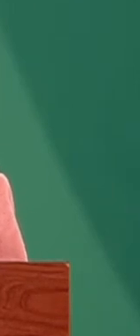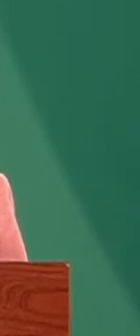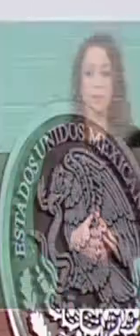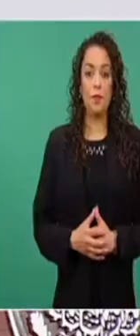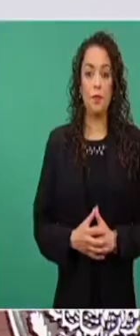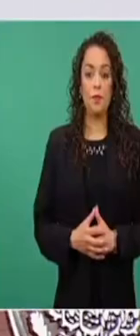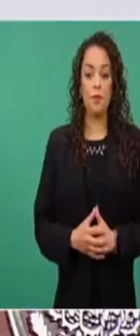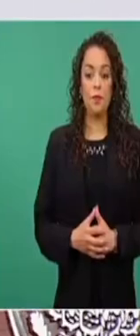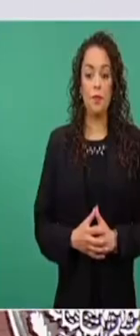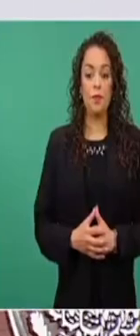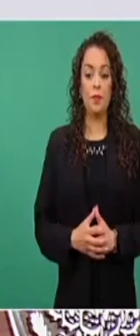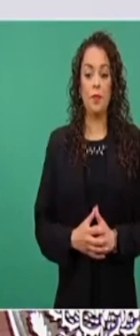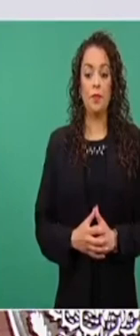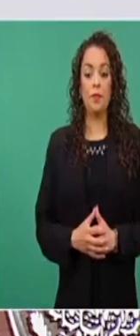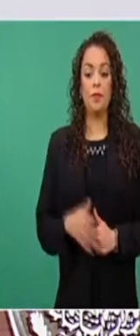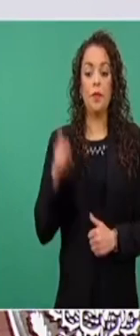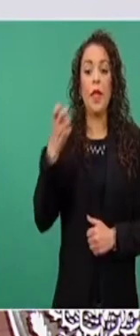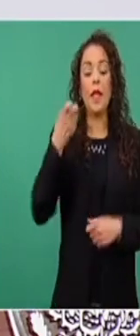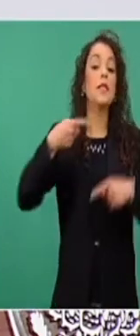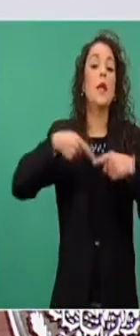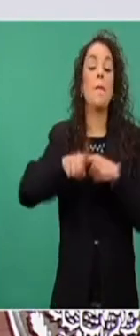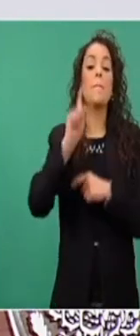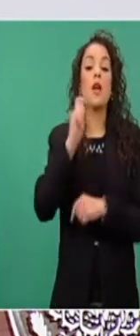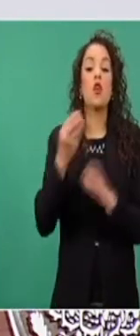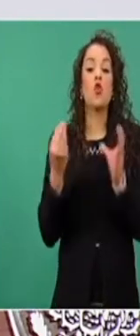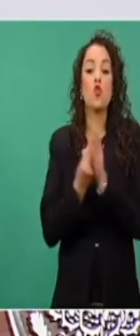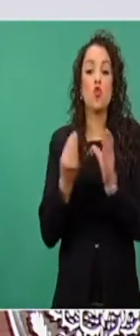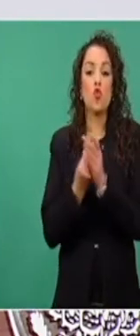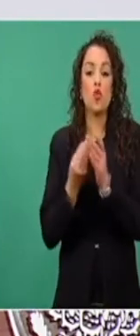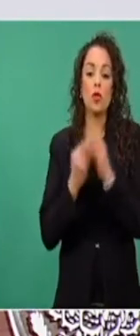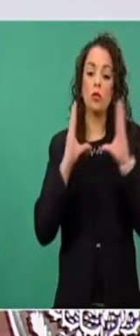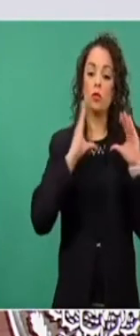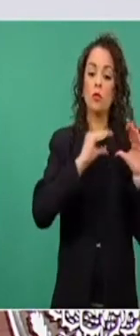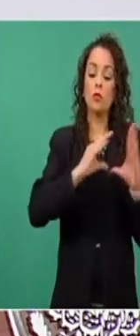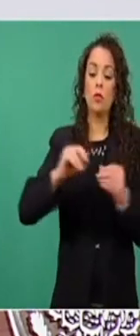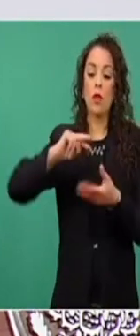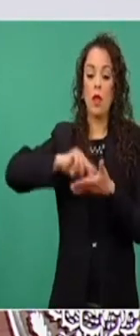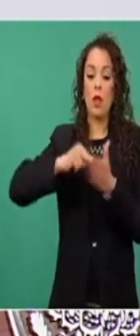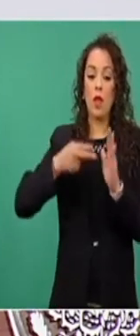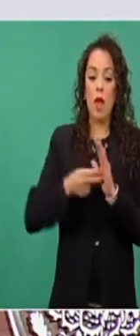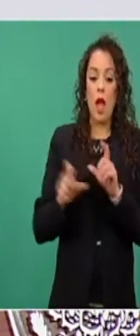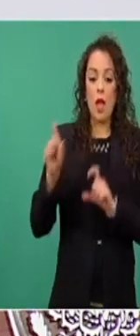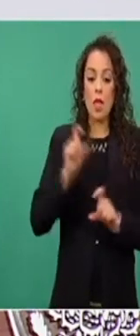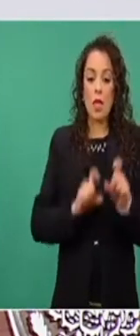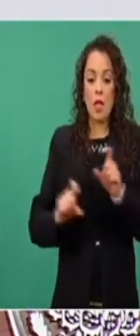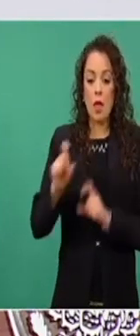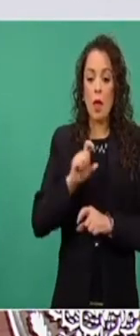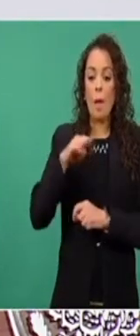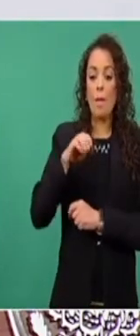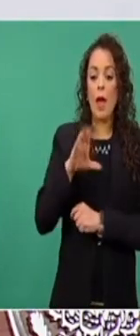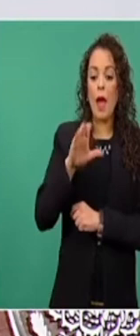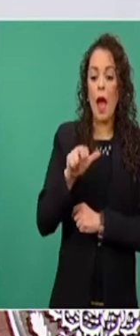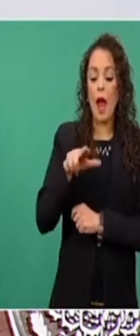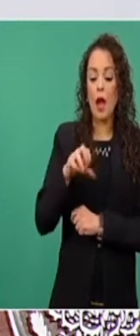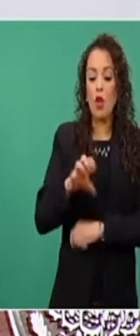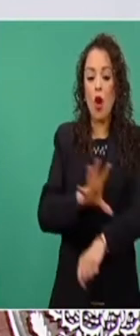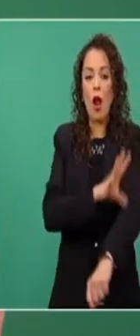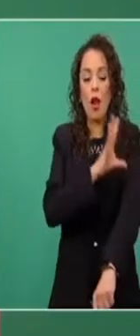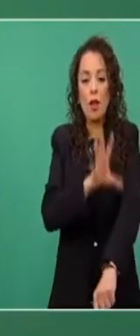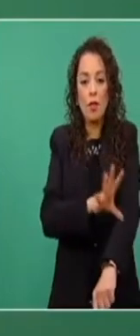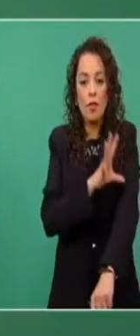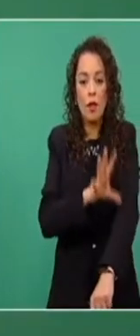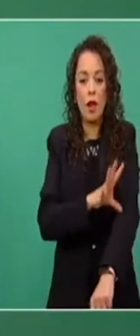está capacitando a ingenieros químicos, ingenieros mecánicos, ingenieros electrónicos y ingenieros